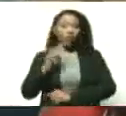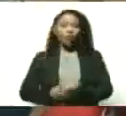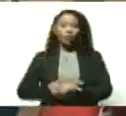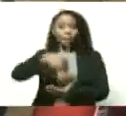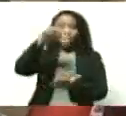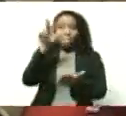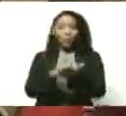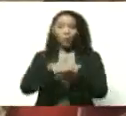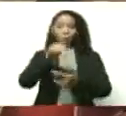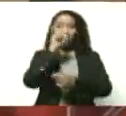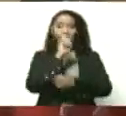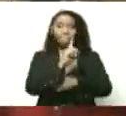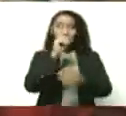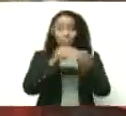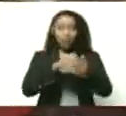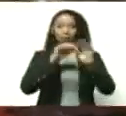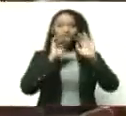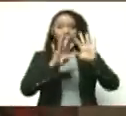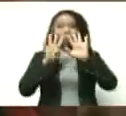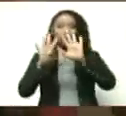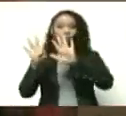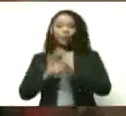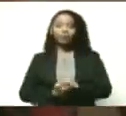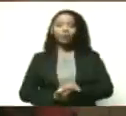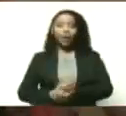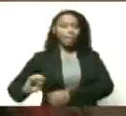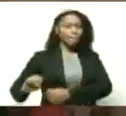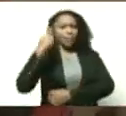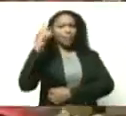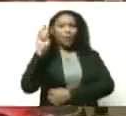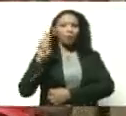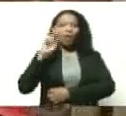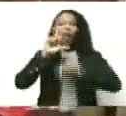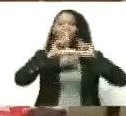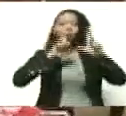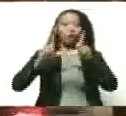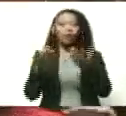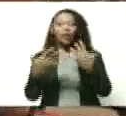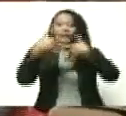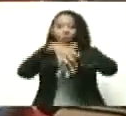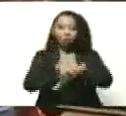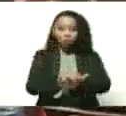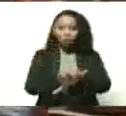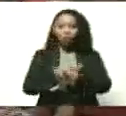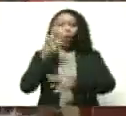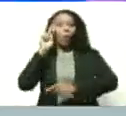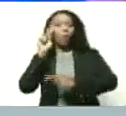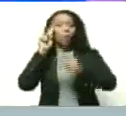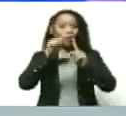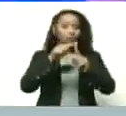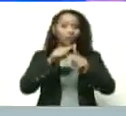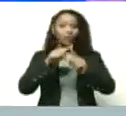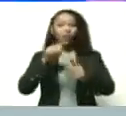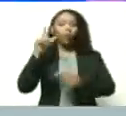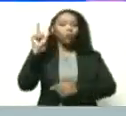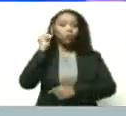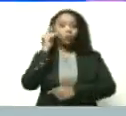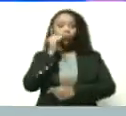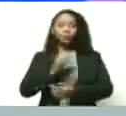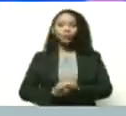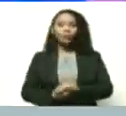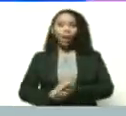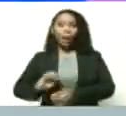año 1999, la primera en utilizar el lenguaje inclusivo con perspectiva de género. Este es un congreso, el